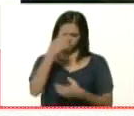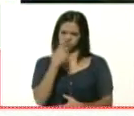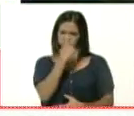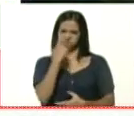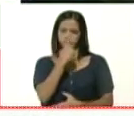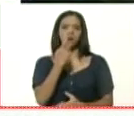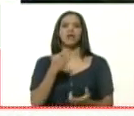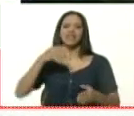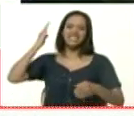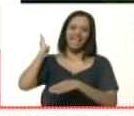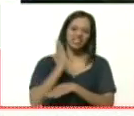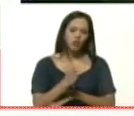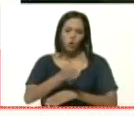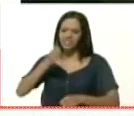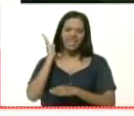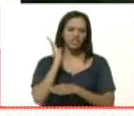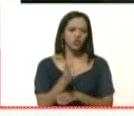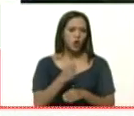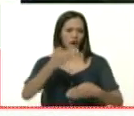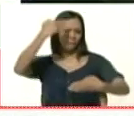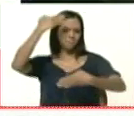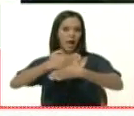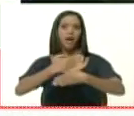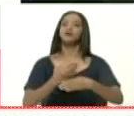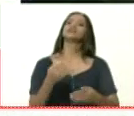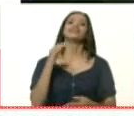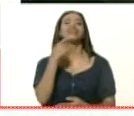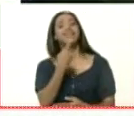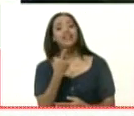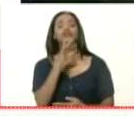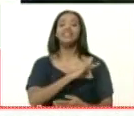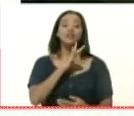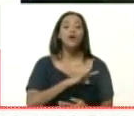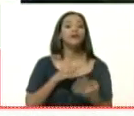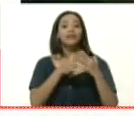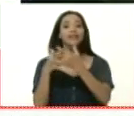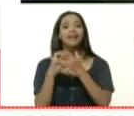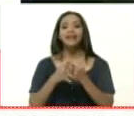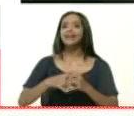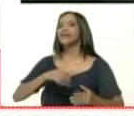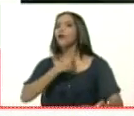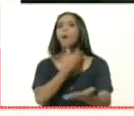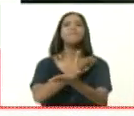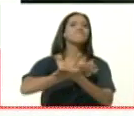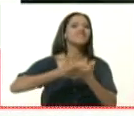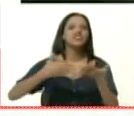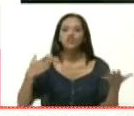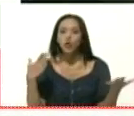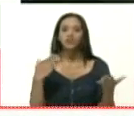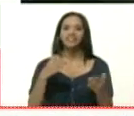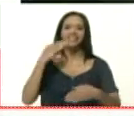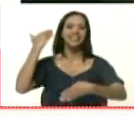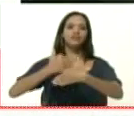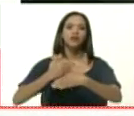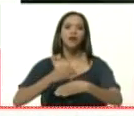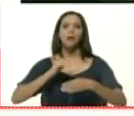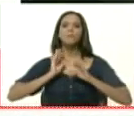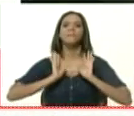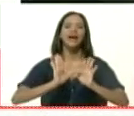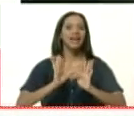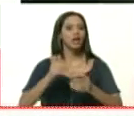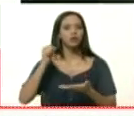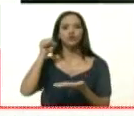de sanciones allá. Y le digo, señores del imperio, ni con un millón de sanciones detendrán los CLAP.